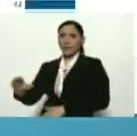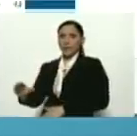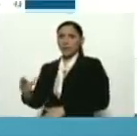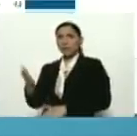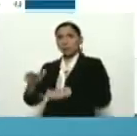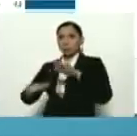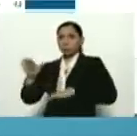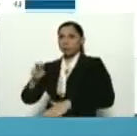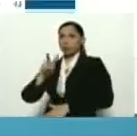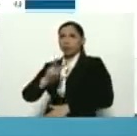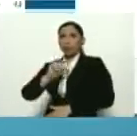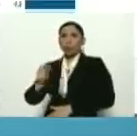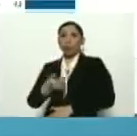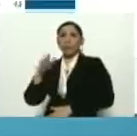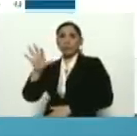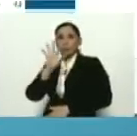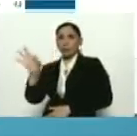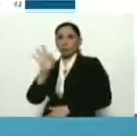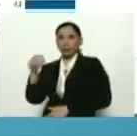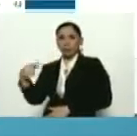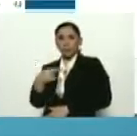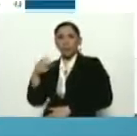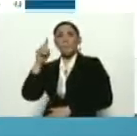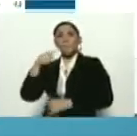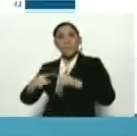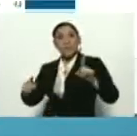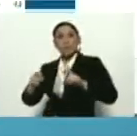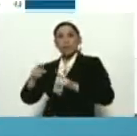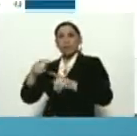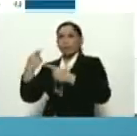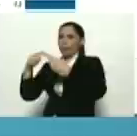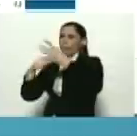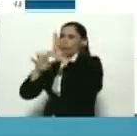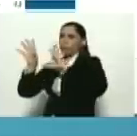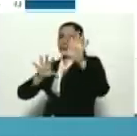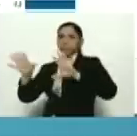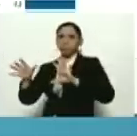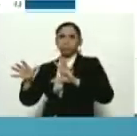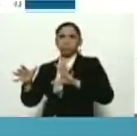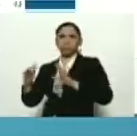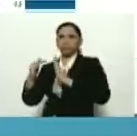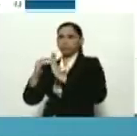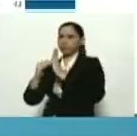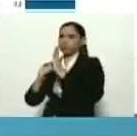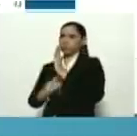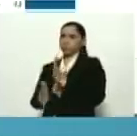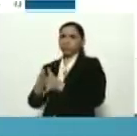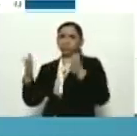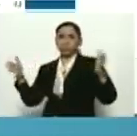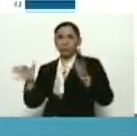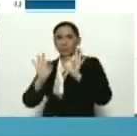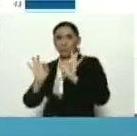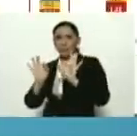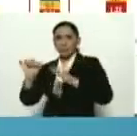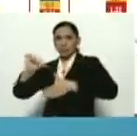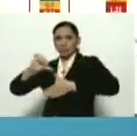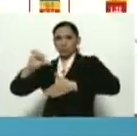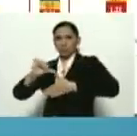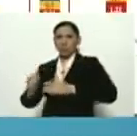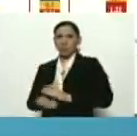menos 2,5%, pero el resto realmente tiene una caída muy grande, especialmente en